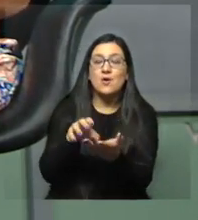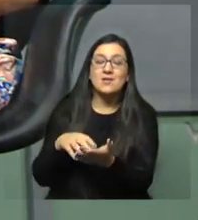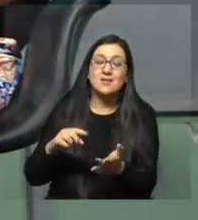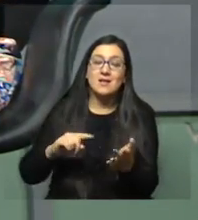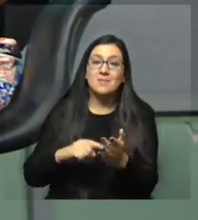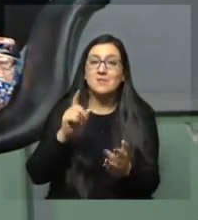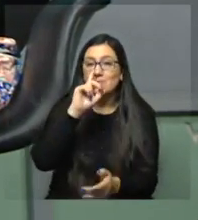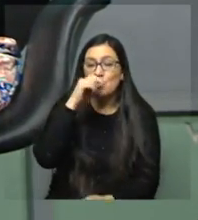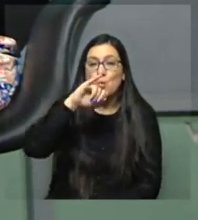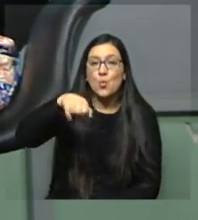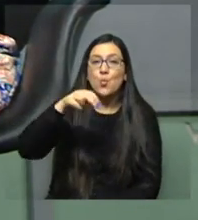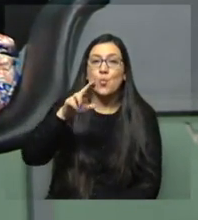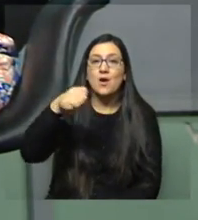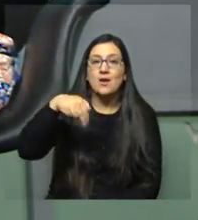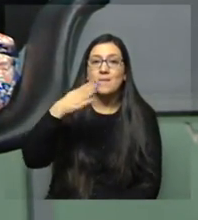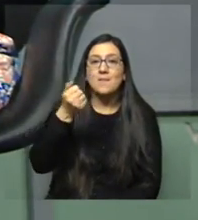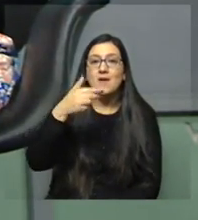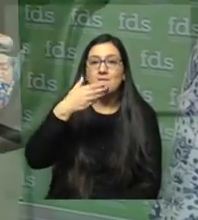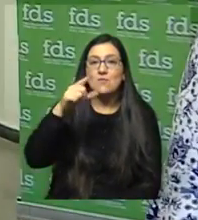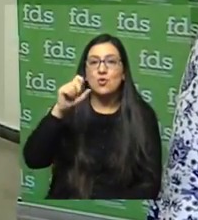capital. Bienvenido, Juan Pablo, ¿cómo estás?